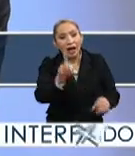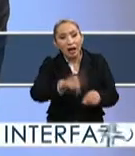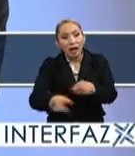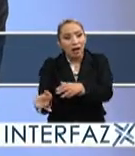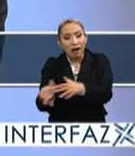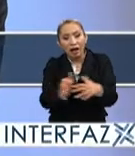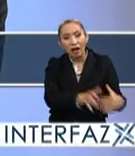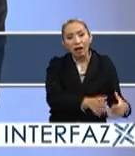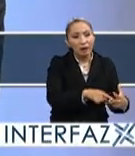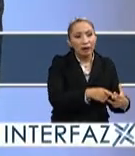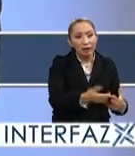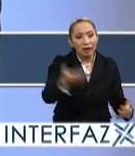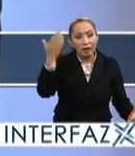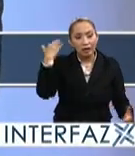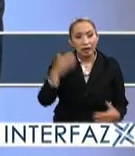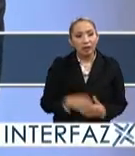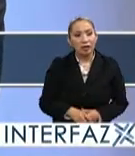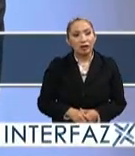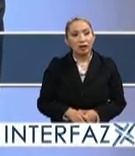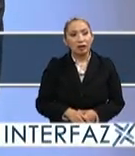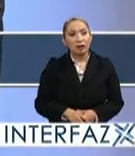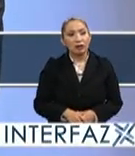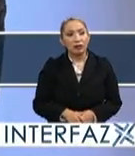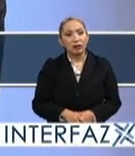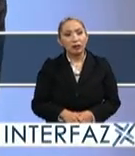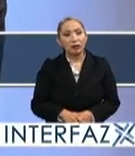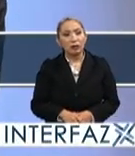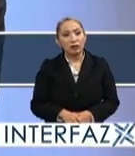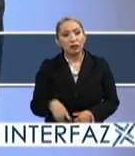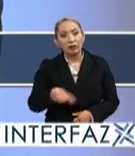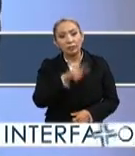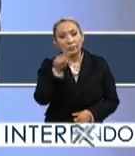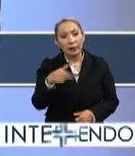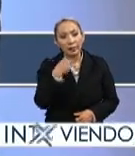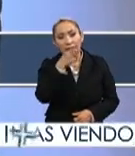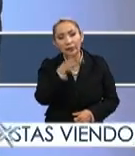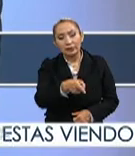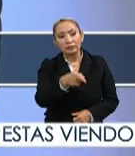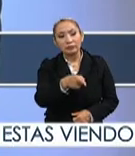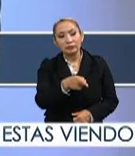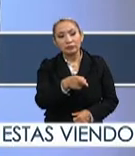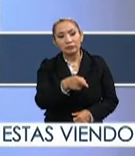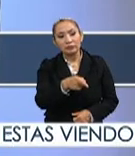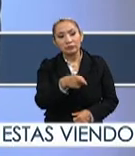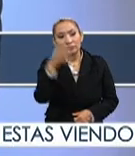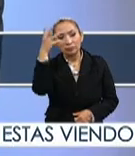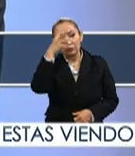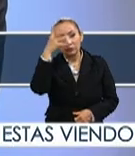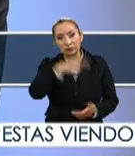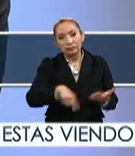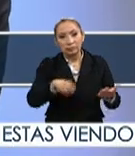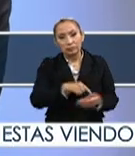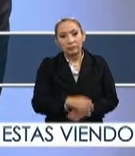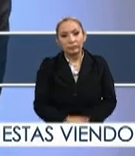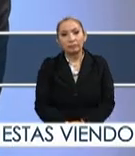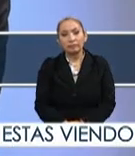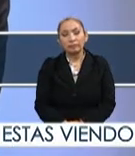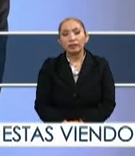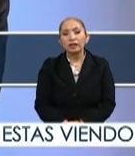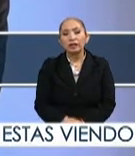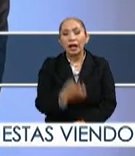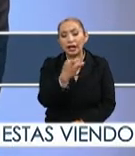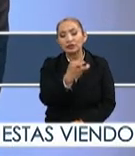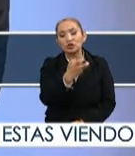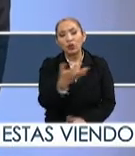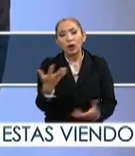separaron en su inicio, hace apenas unos días. Después revirtió la medida Donald Trump. Y esto nos va a llevar